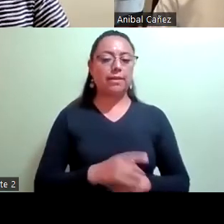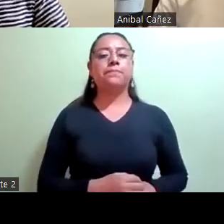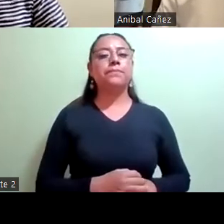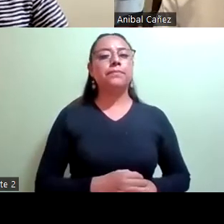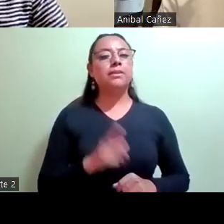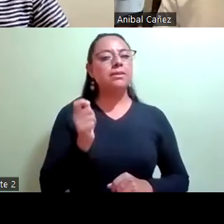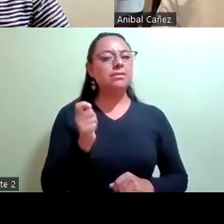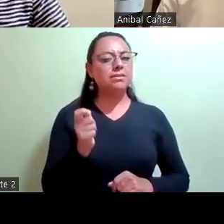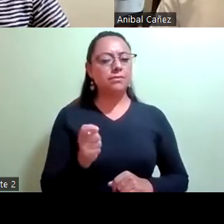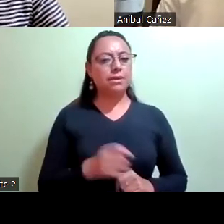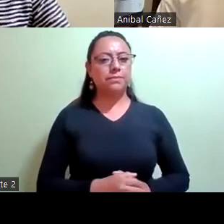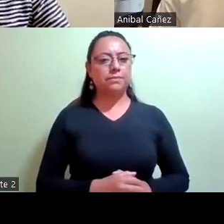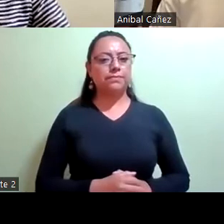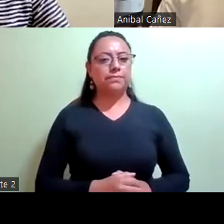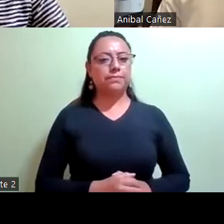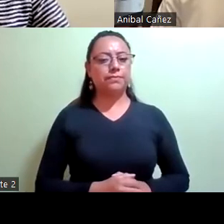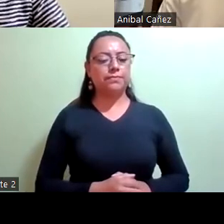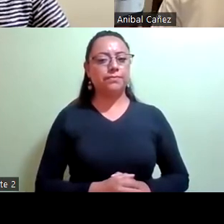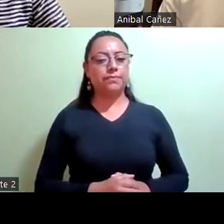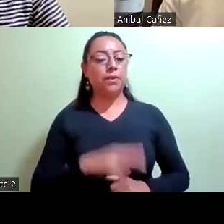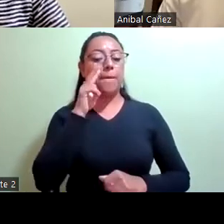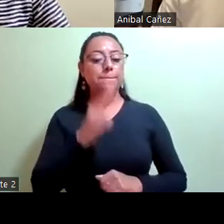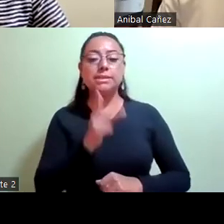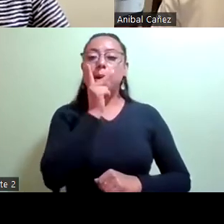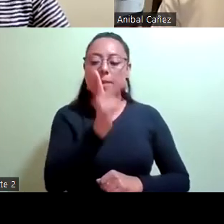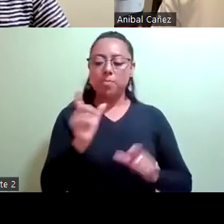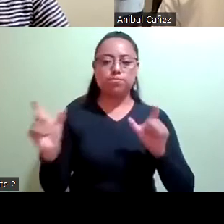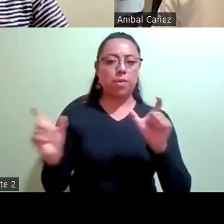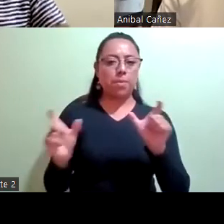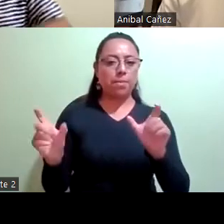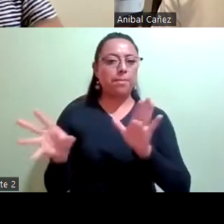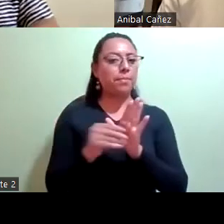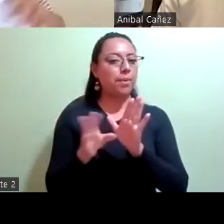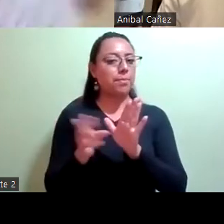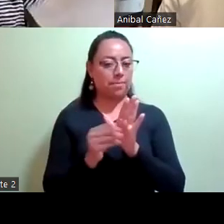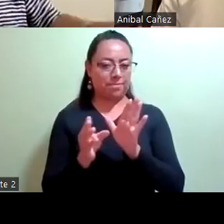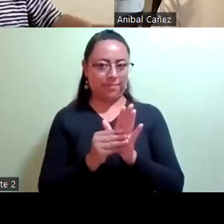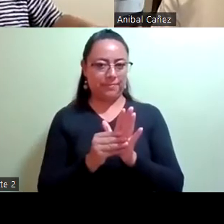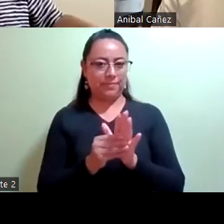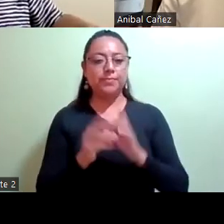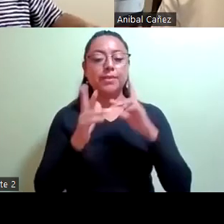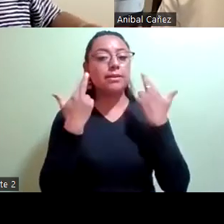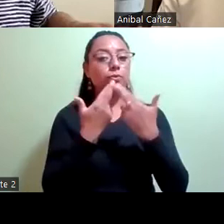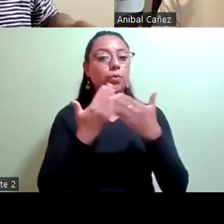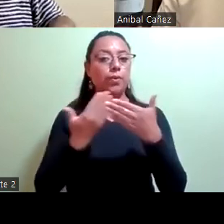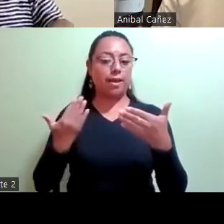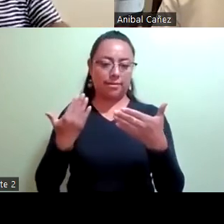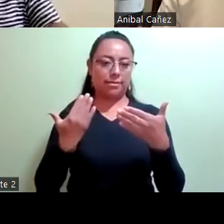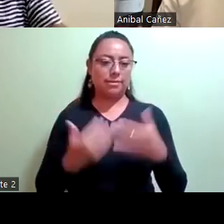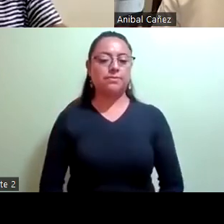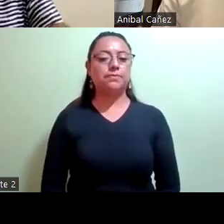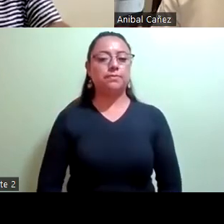del día corresponde a la vista de la versión estenográfica parlamentaria de la sesión anterior.